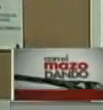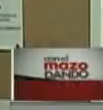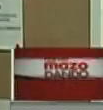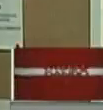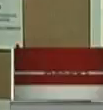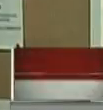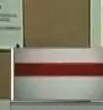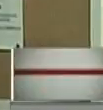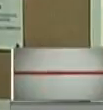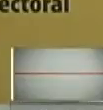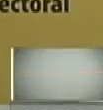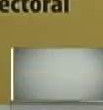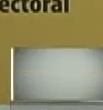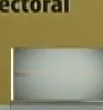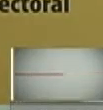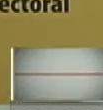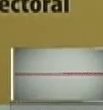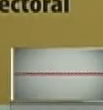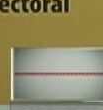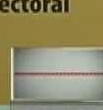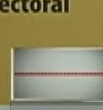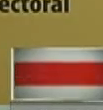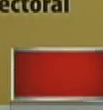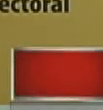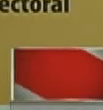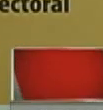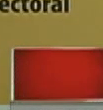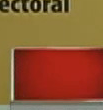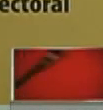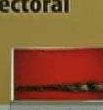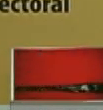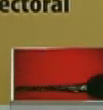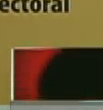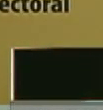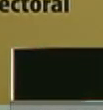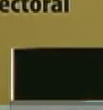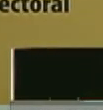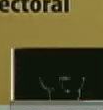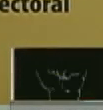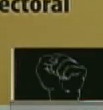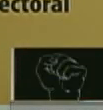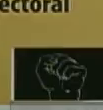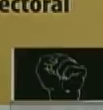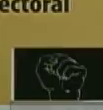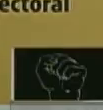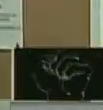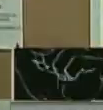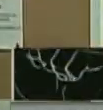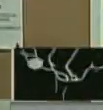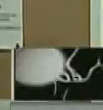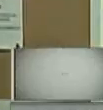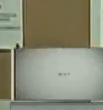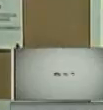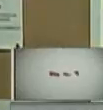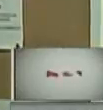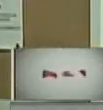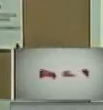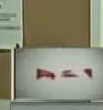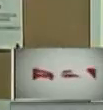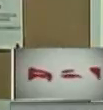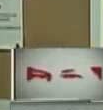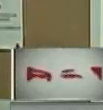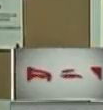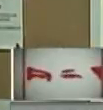para gobernador o gobernador la gente está ya los que están sentados deben tener claro